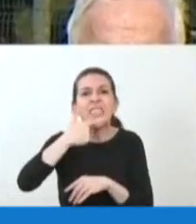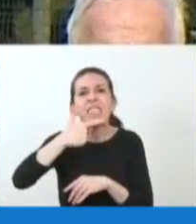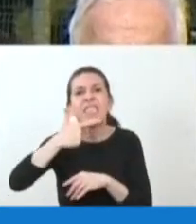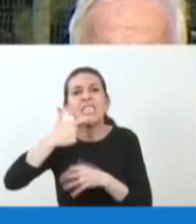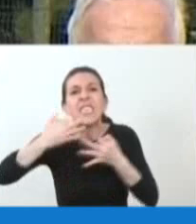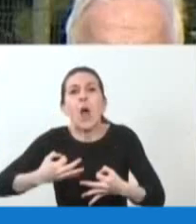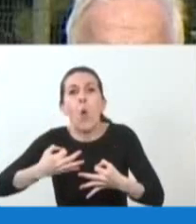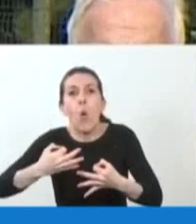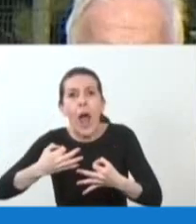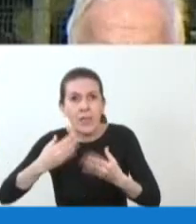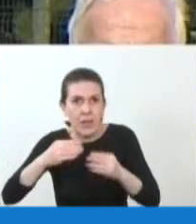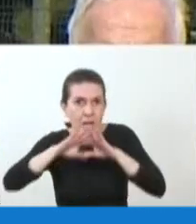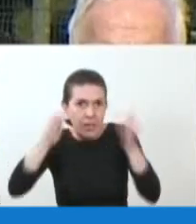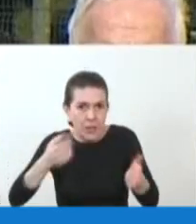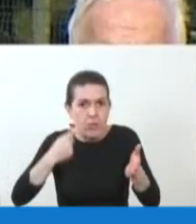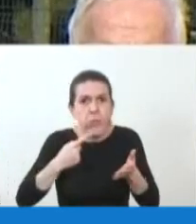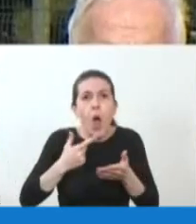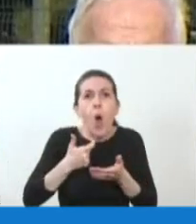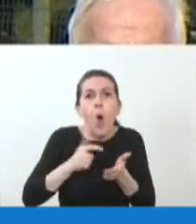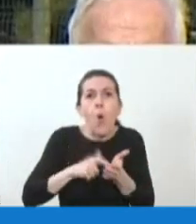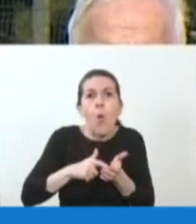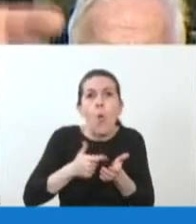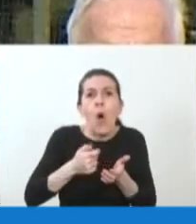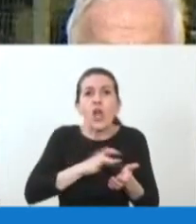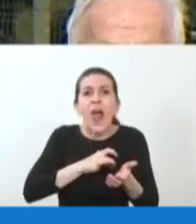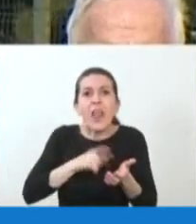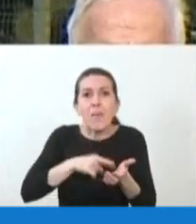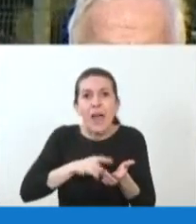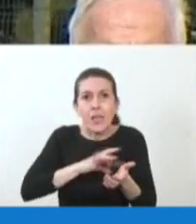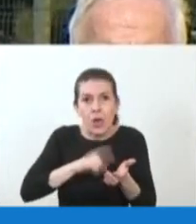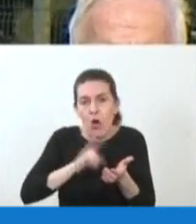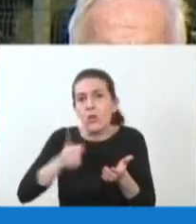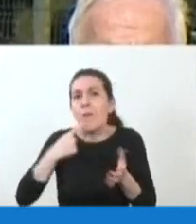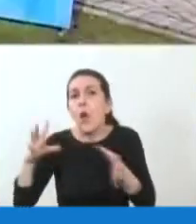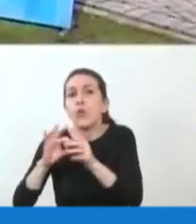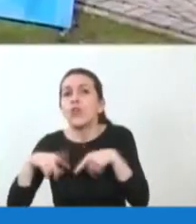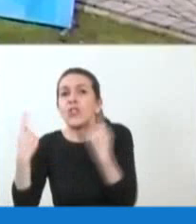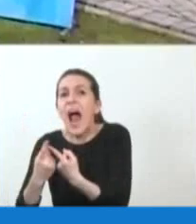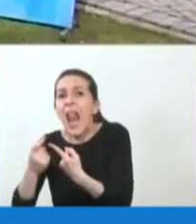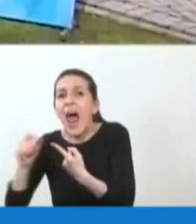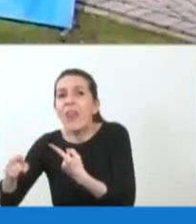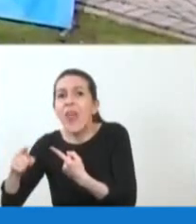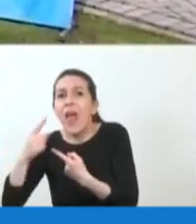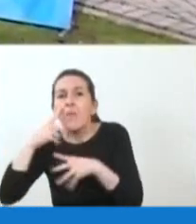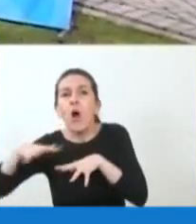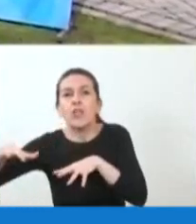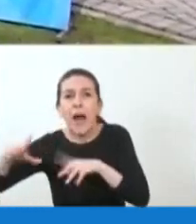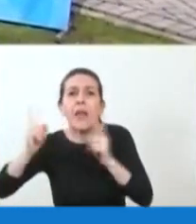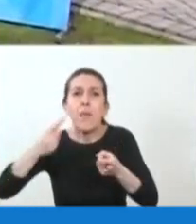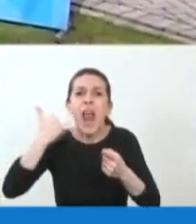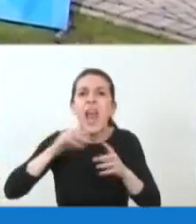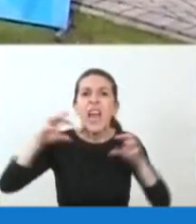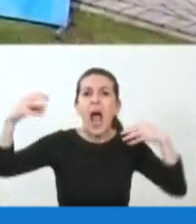con botón antipánico integrado con las salas de situación municipal cuentan con cámaras de